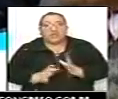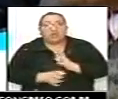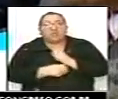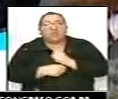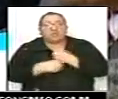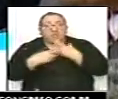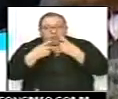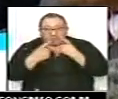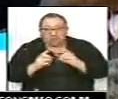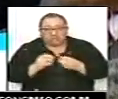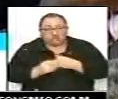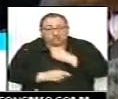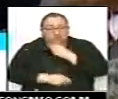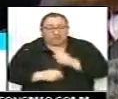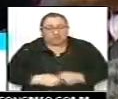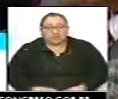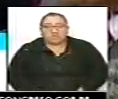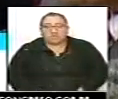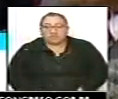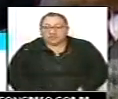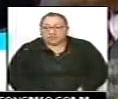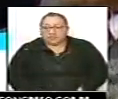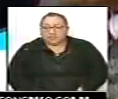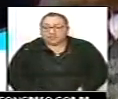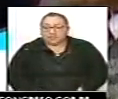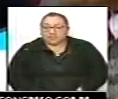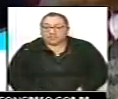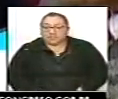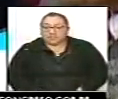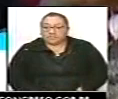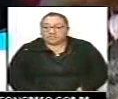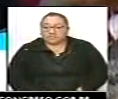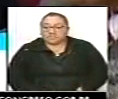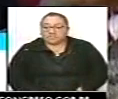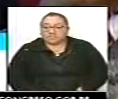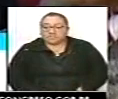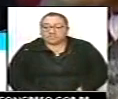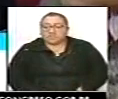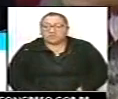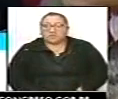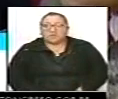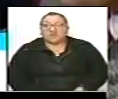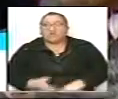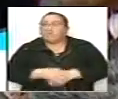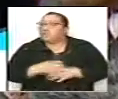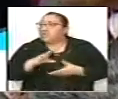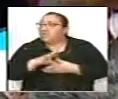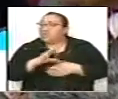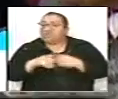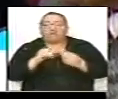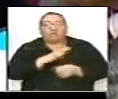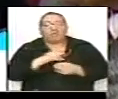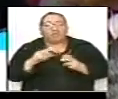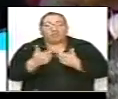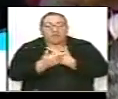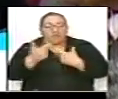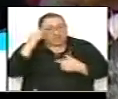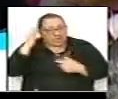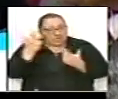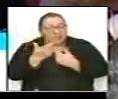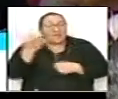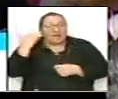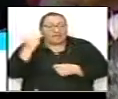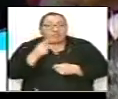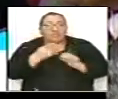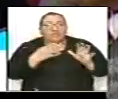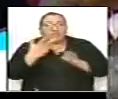recuperación democrática en muchos países y de dejar de lado, sobre todo en América Latina, a los gobiernos militares. En la década de los años